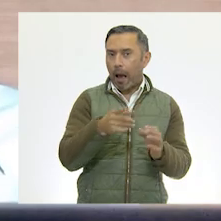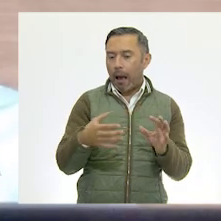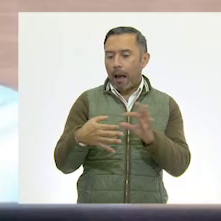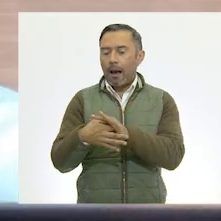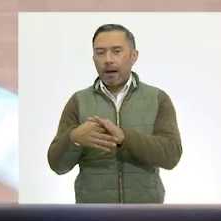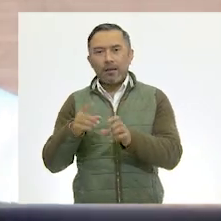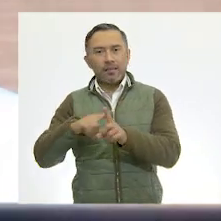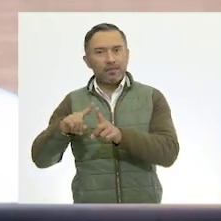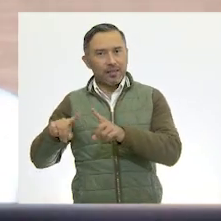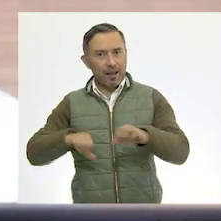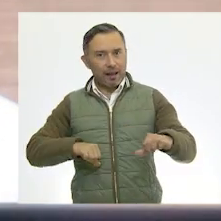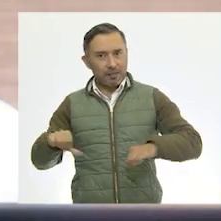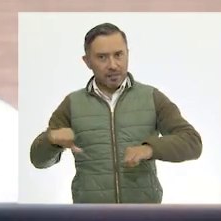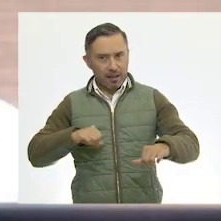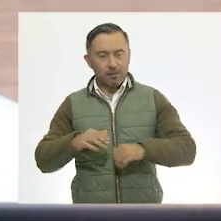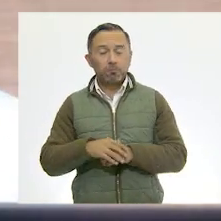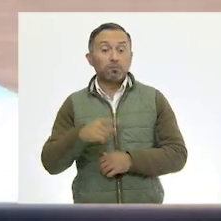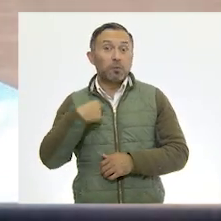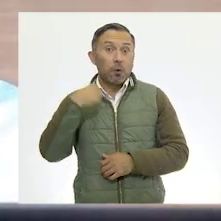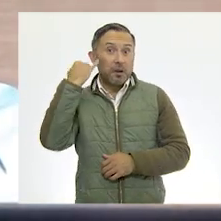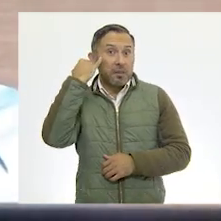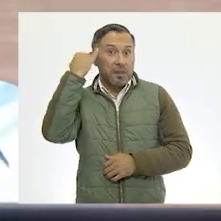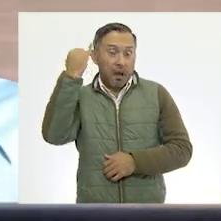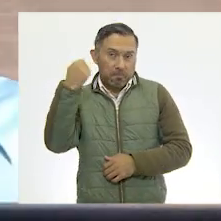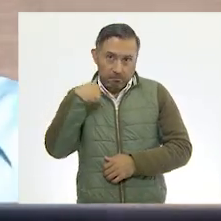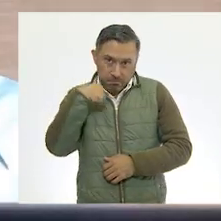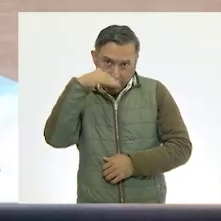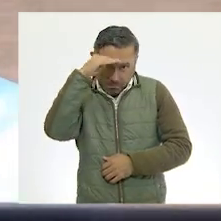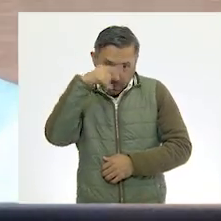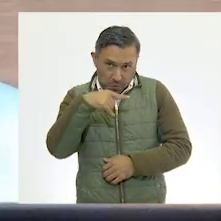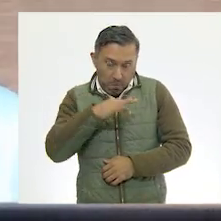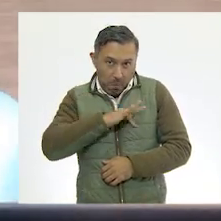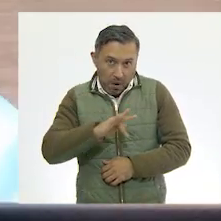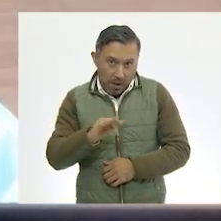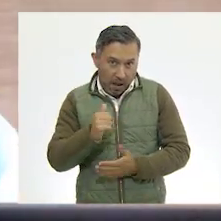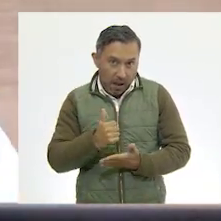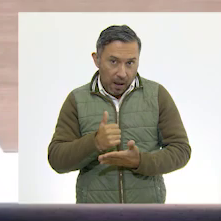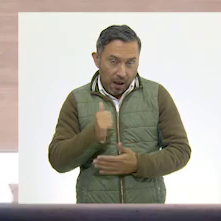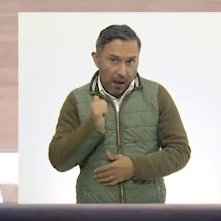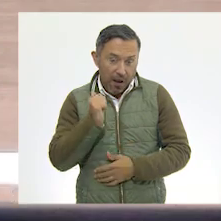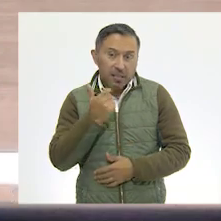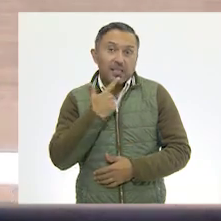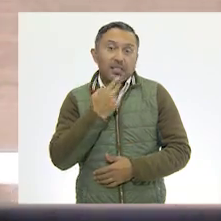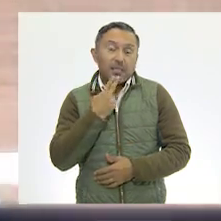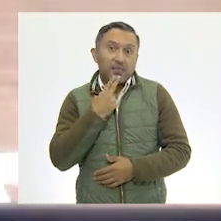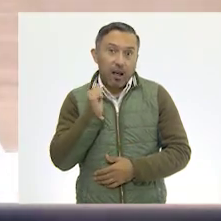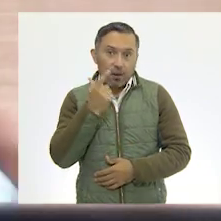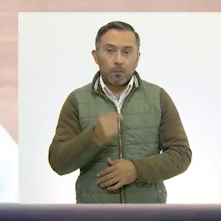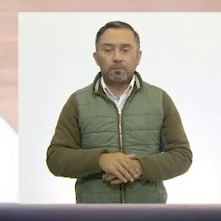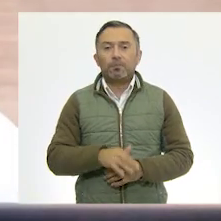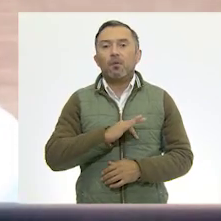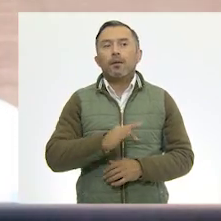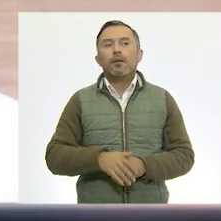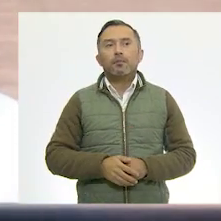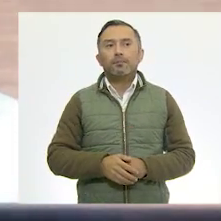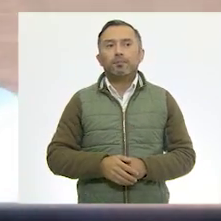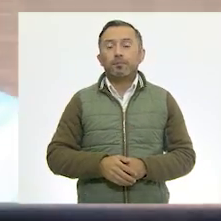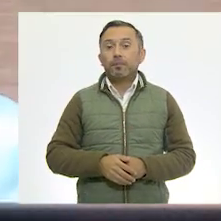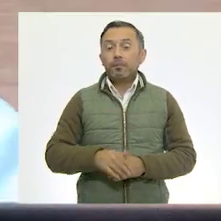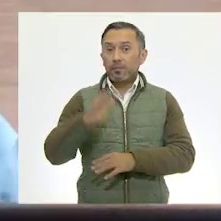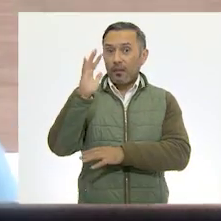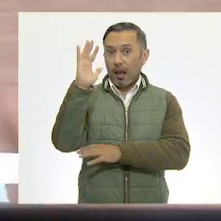ellas que considero que podría servir es hacer un árbol con esferas o dibujar un árbol con